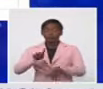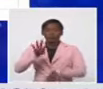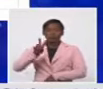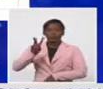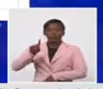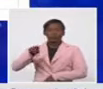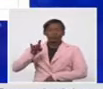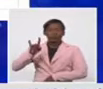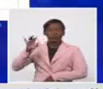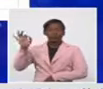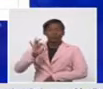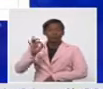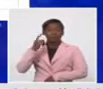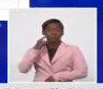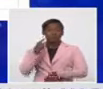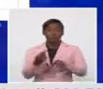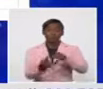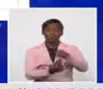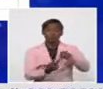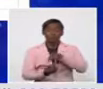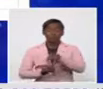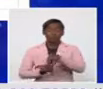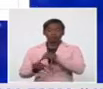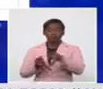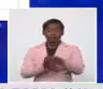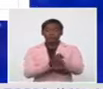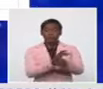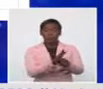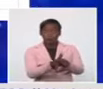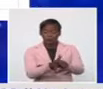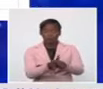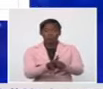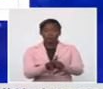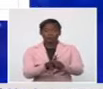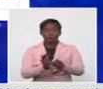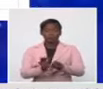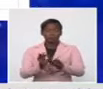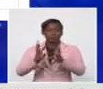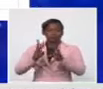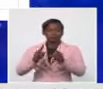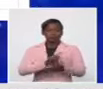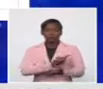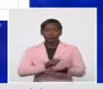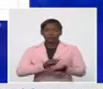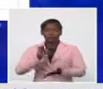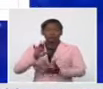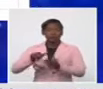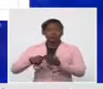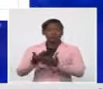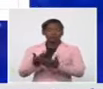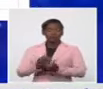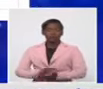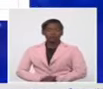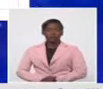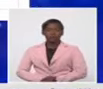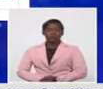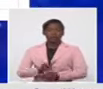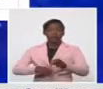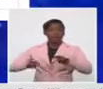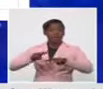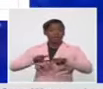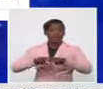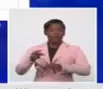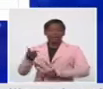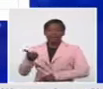42,9% de la incidencia de COVID en los últimos 15 días, se quedó entre La Habana con 10 y